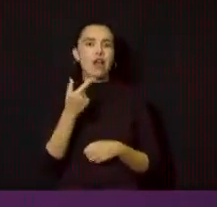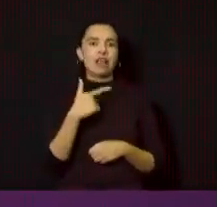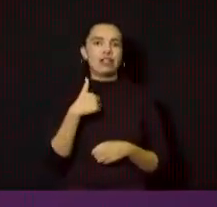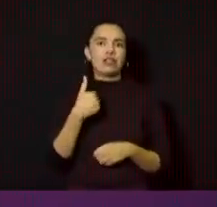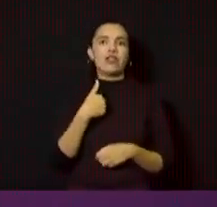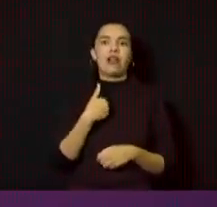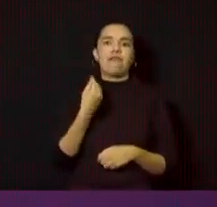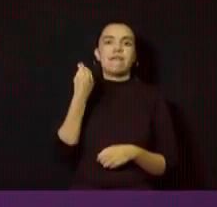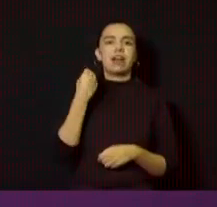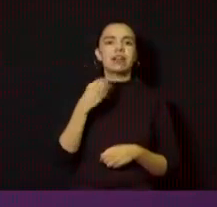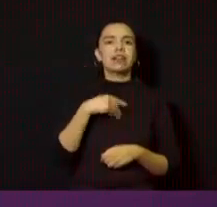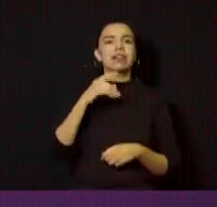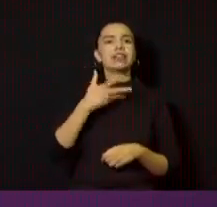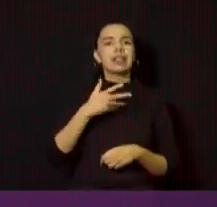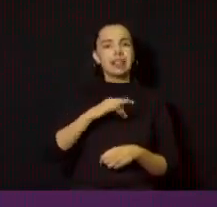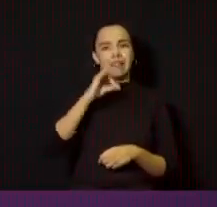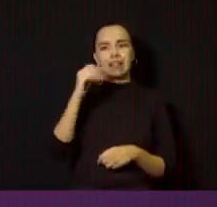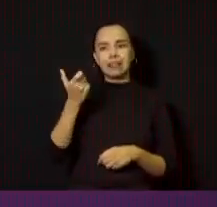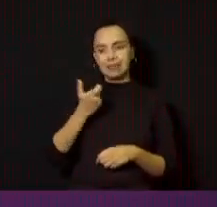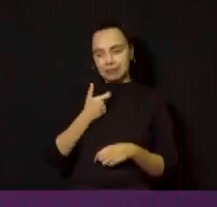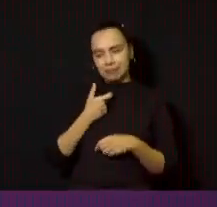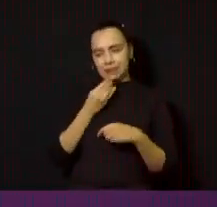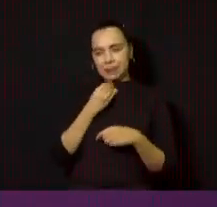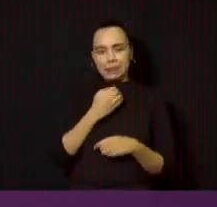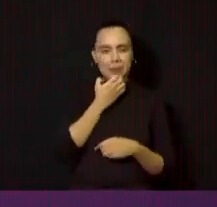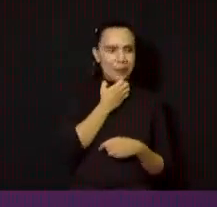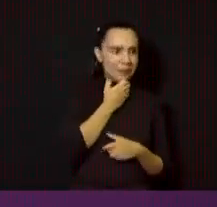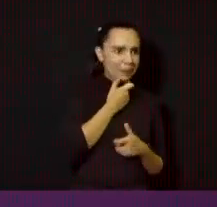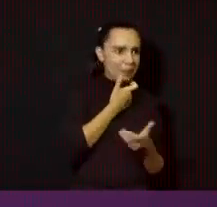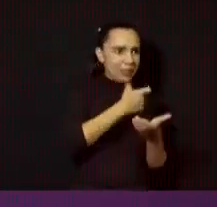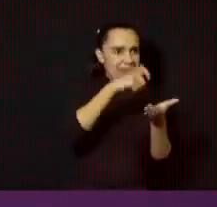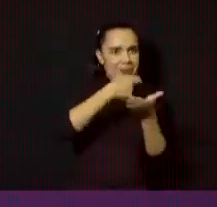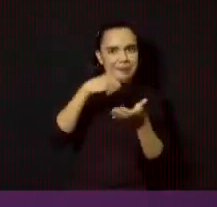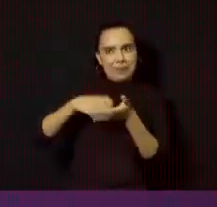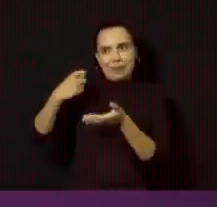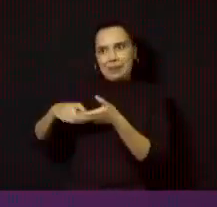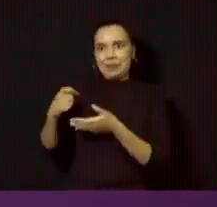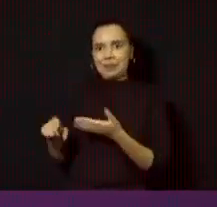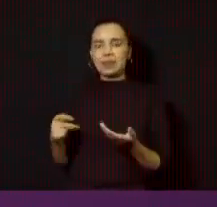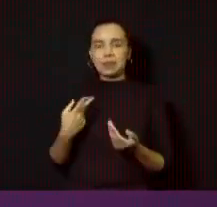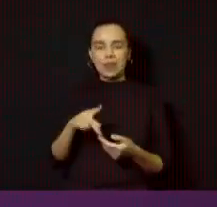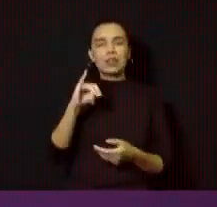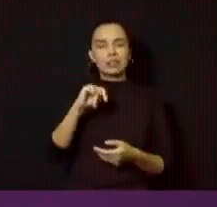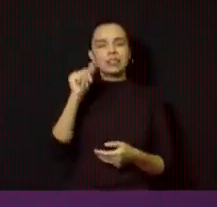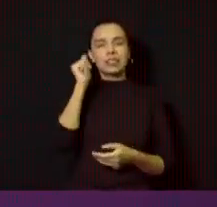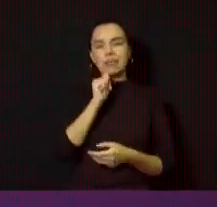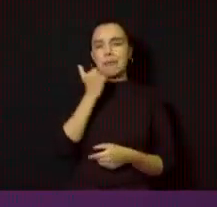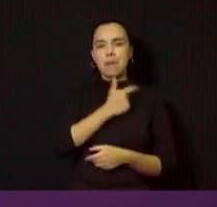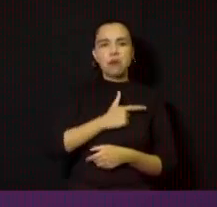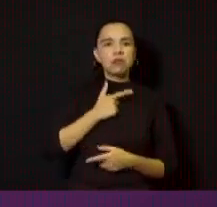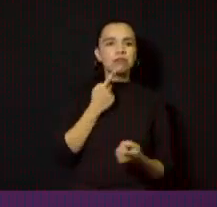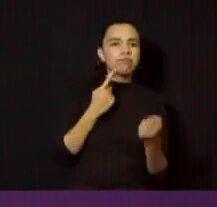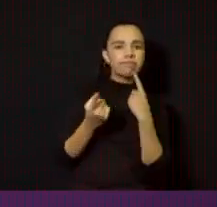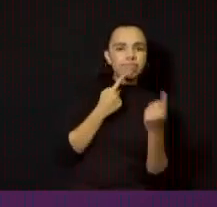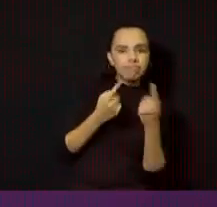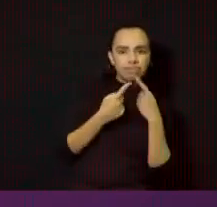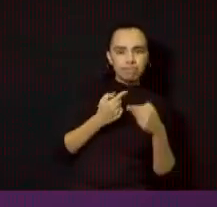me daban un presupuesto y había que aprovecharlo al máximo, Jacinto, pero siempre me ha gustado negociar, me ha